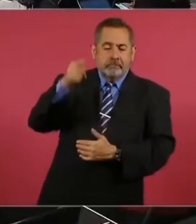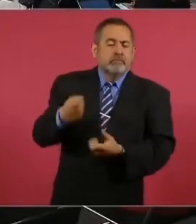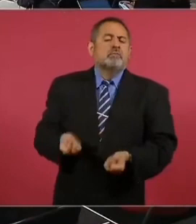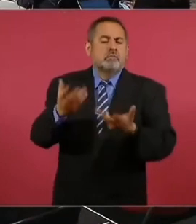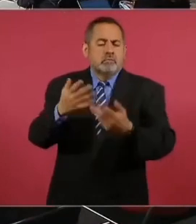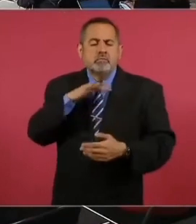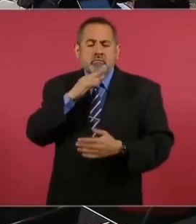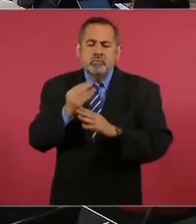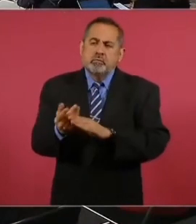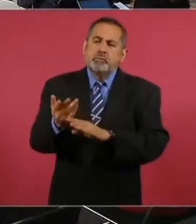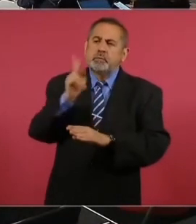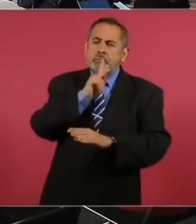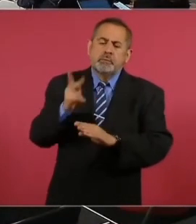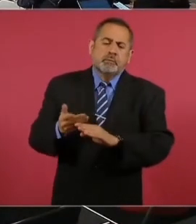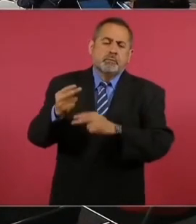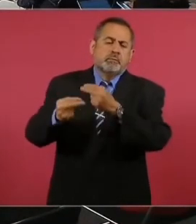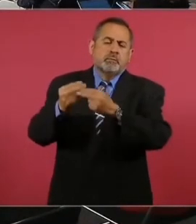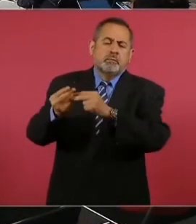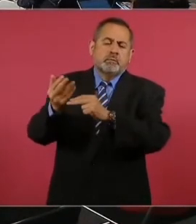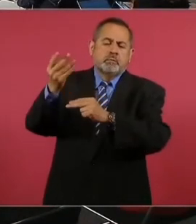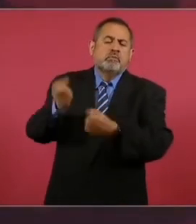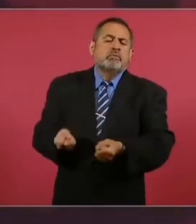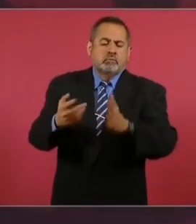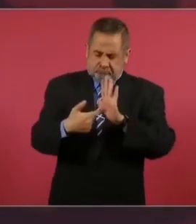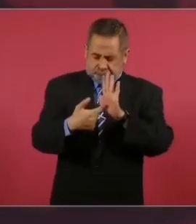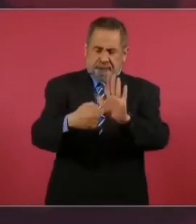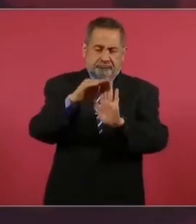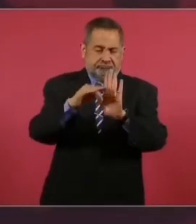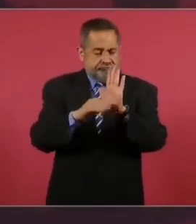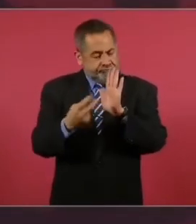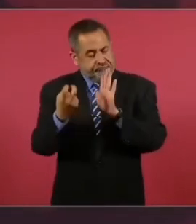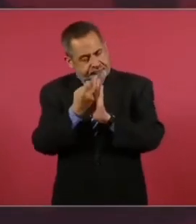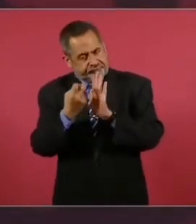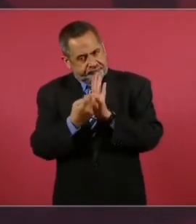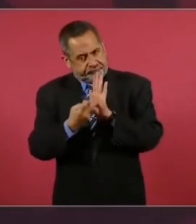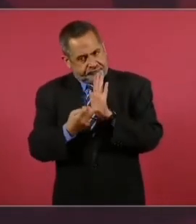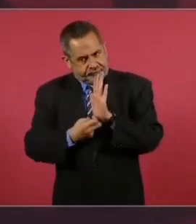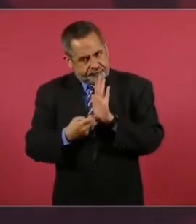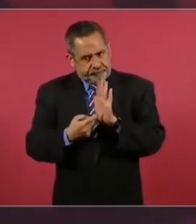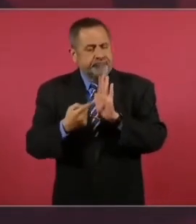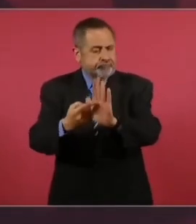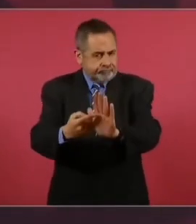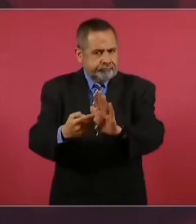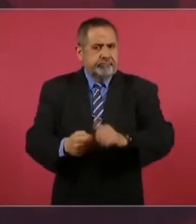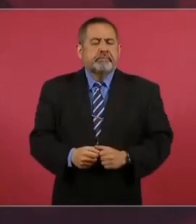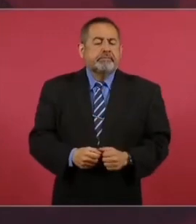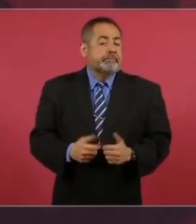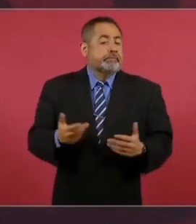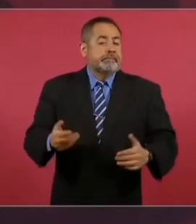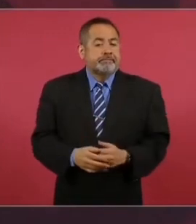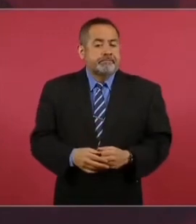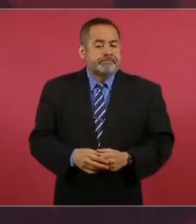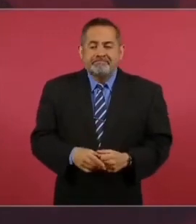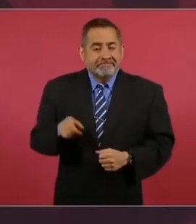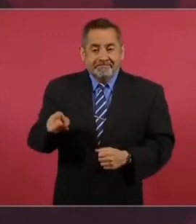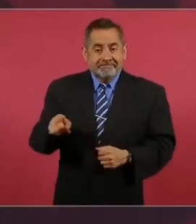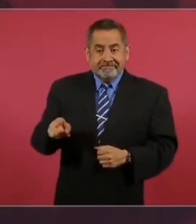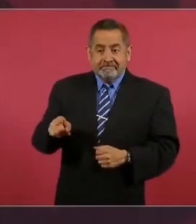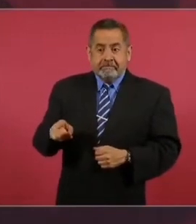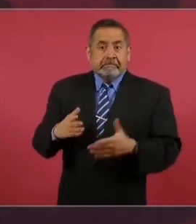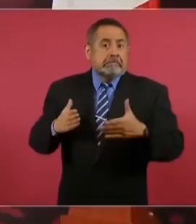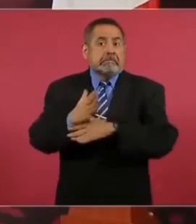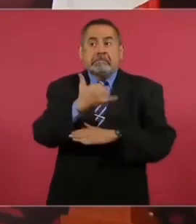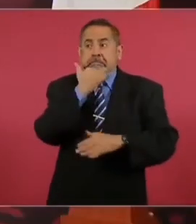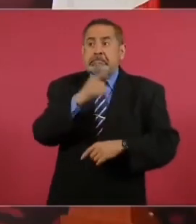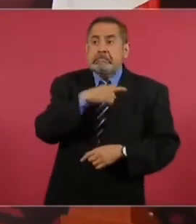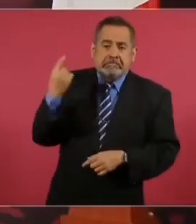de cadereita y no está fuera de la